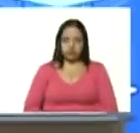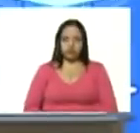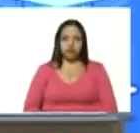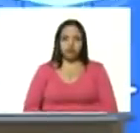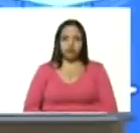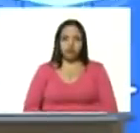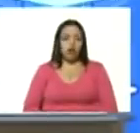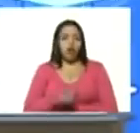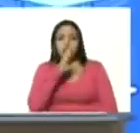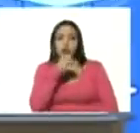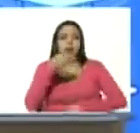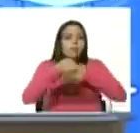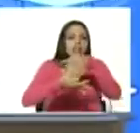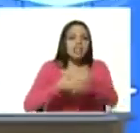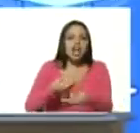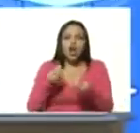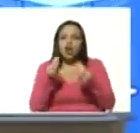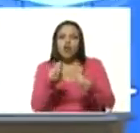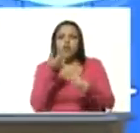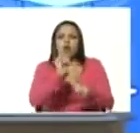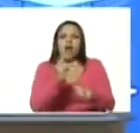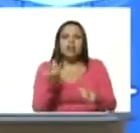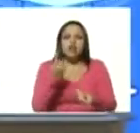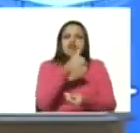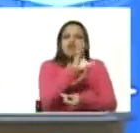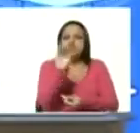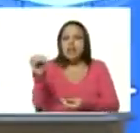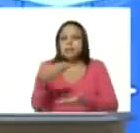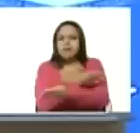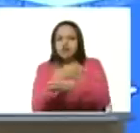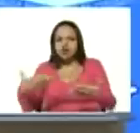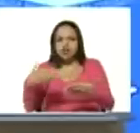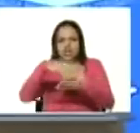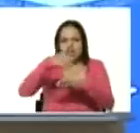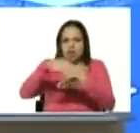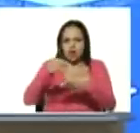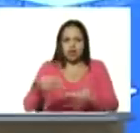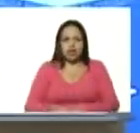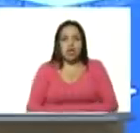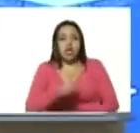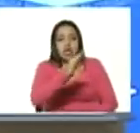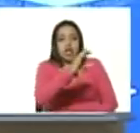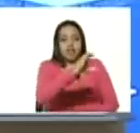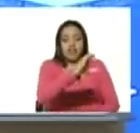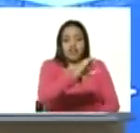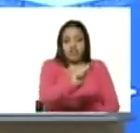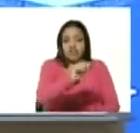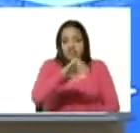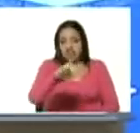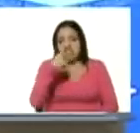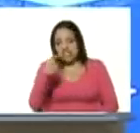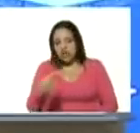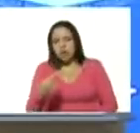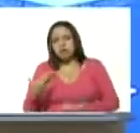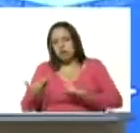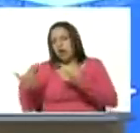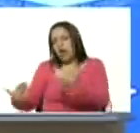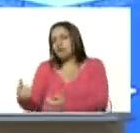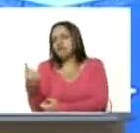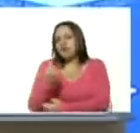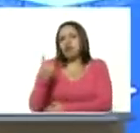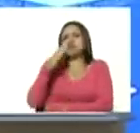millones de dólares, como no sea robárselos. En este caso, la OFAP le dijo, les voy a dar solamente 53 millones de